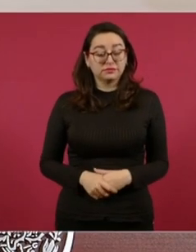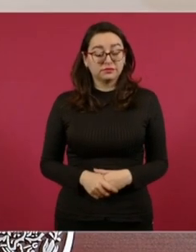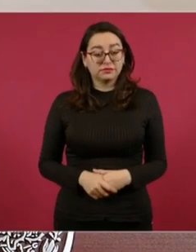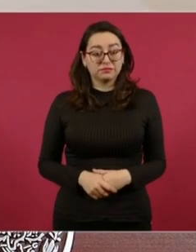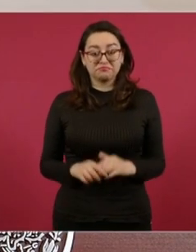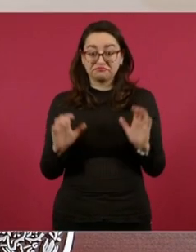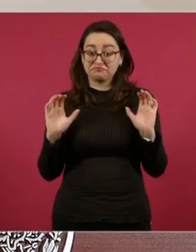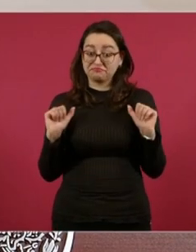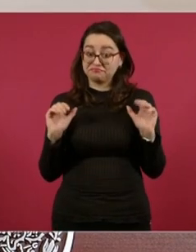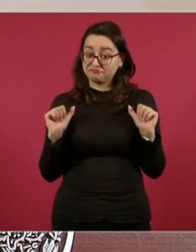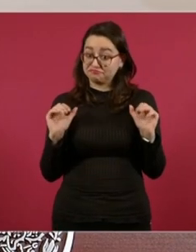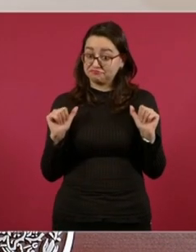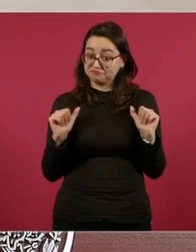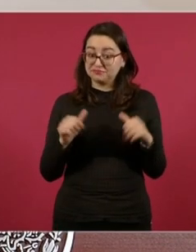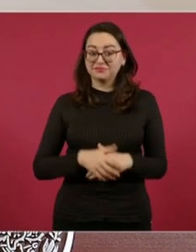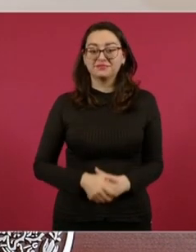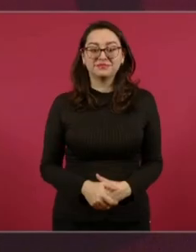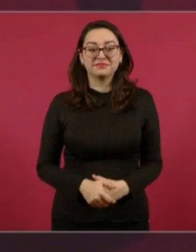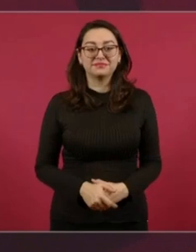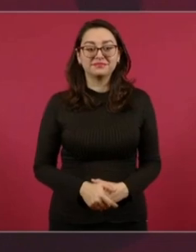Y adiós, adiós.